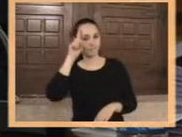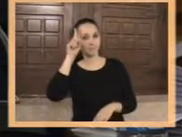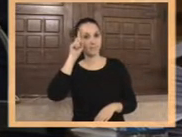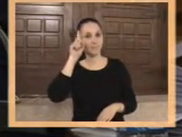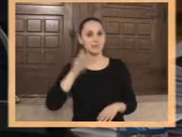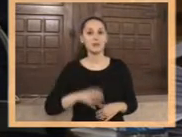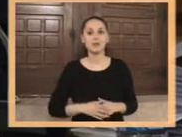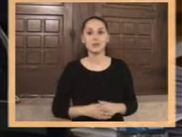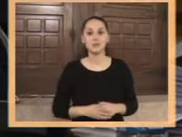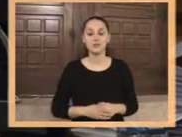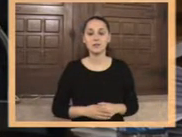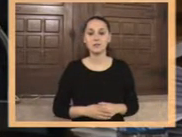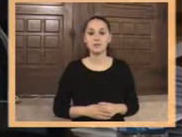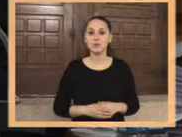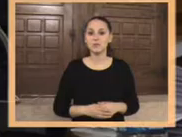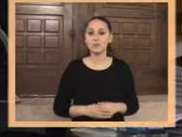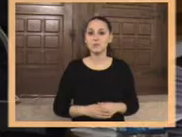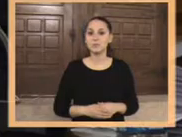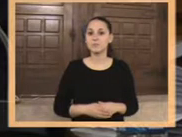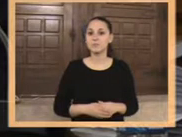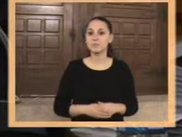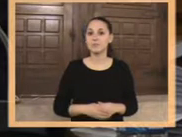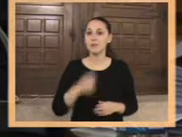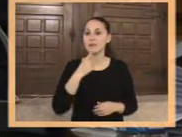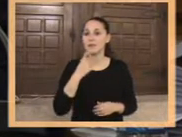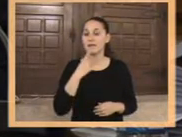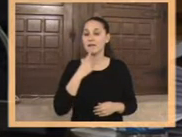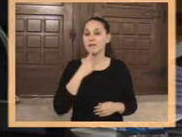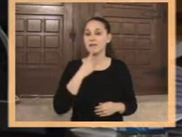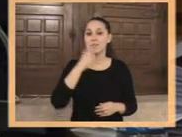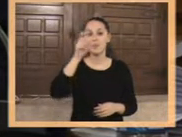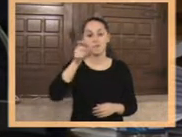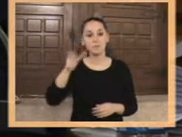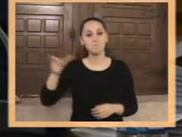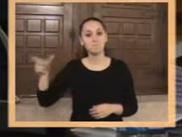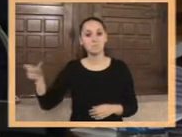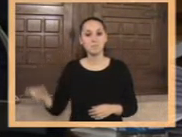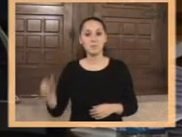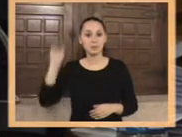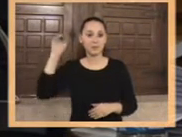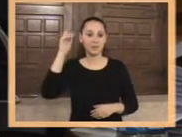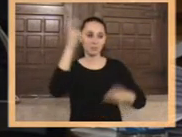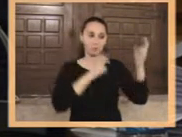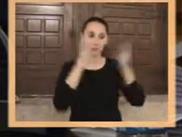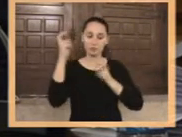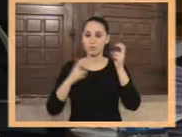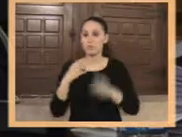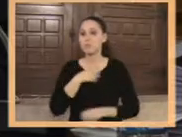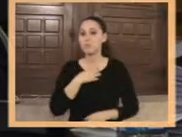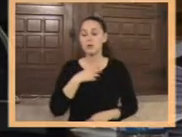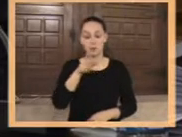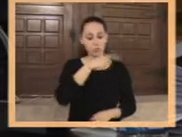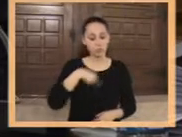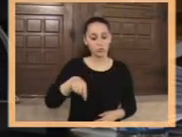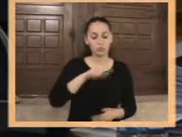comunicación, contraviene claramente el derecho de asilo y múltiples convenios internacionales sobre derechos humanos. Nosotros, los